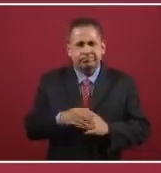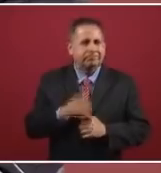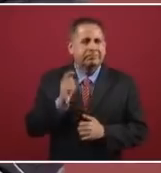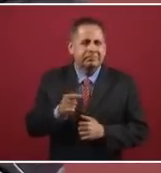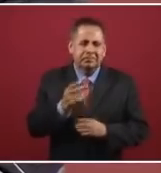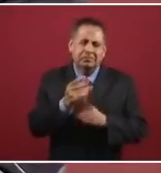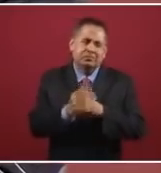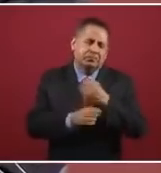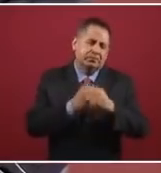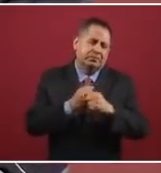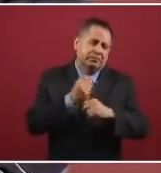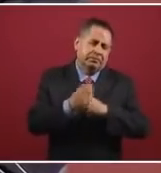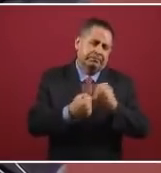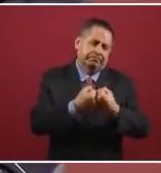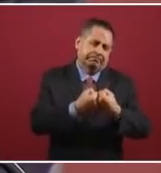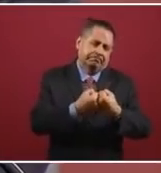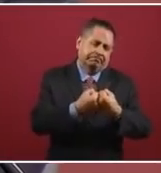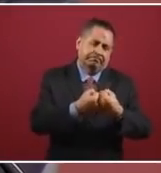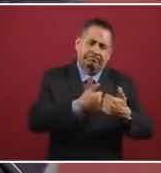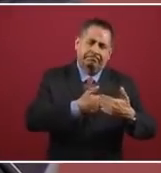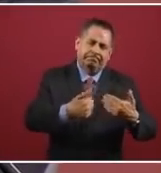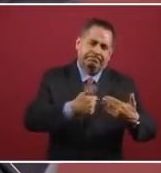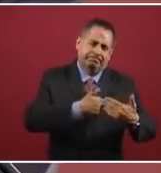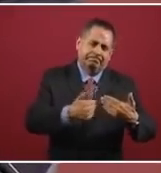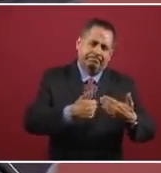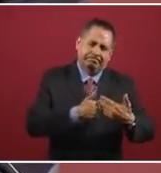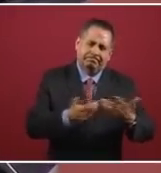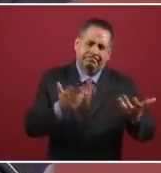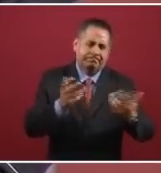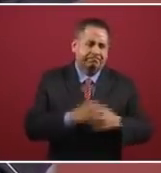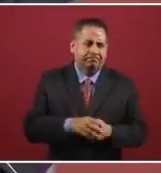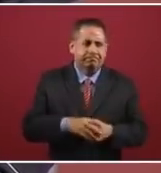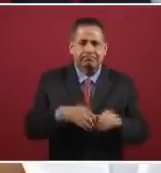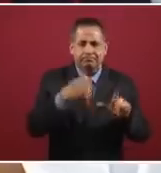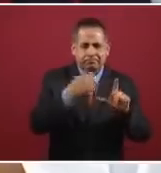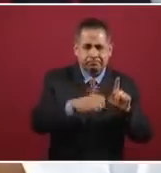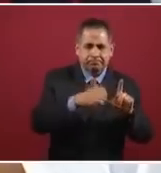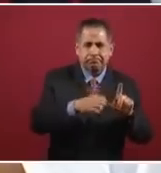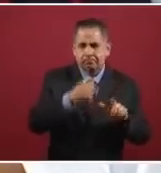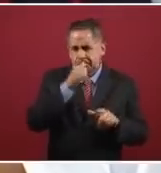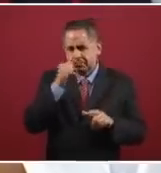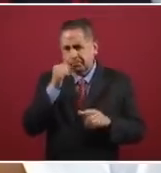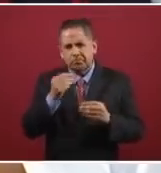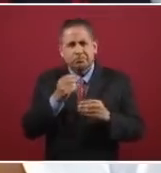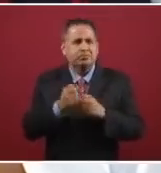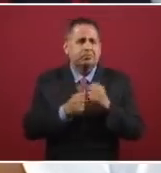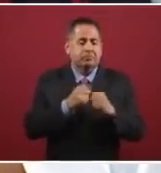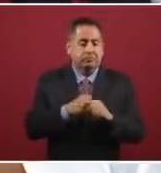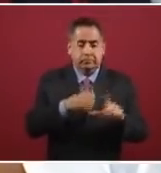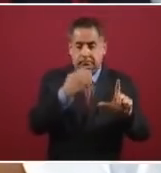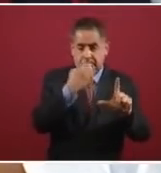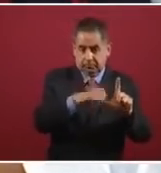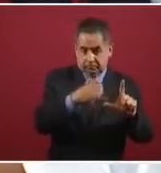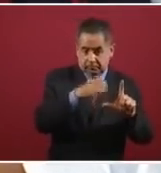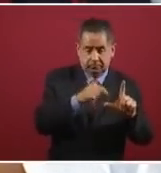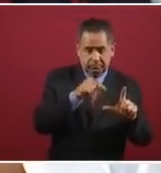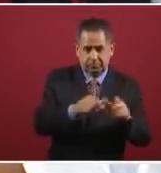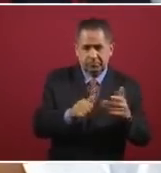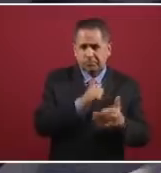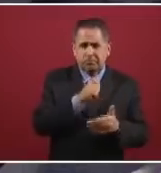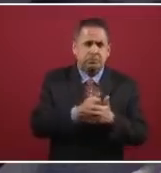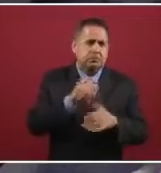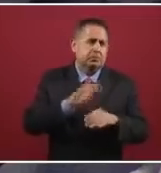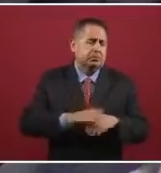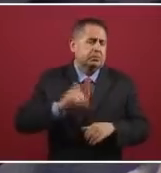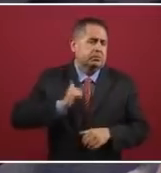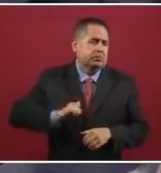Tantos años, por ejemplo, El Paso y Juárez. El Paso es una de las ciudades más